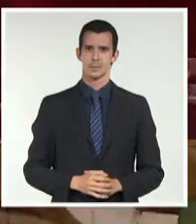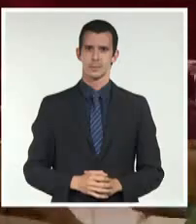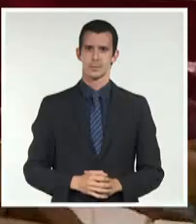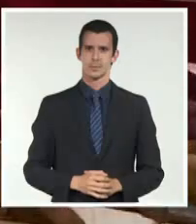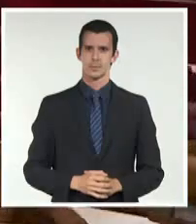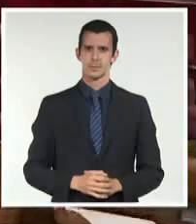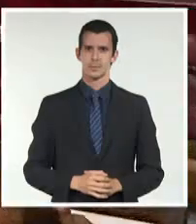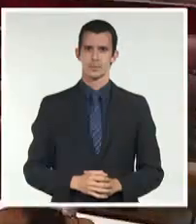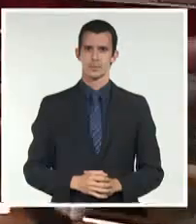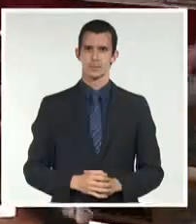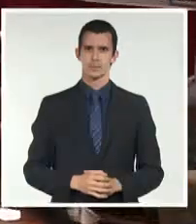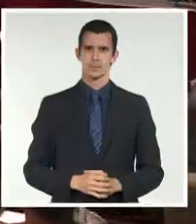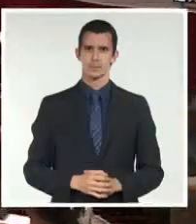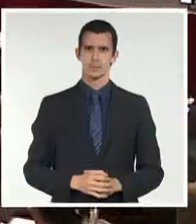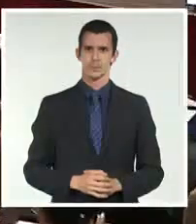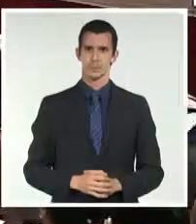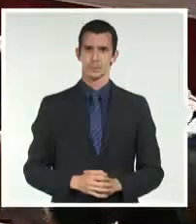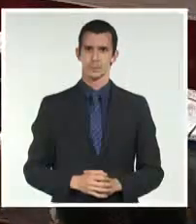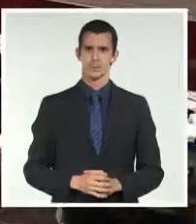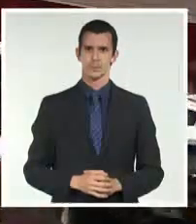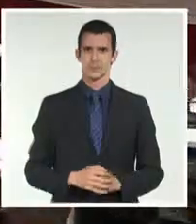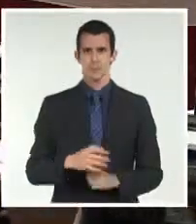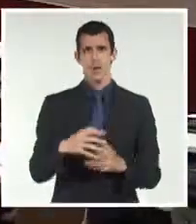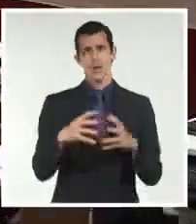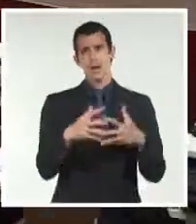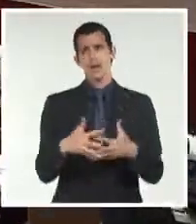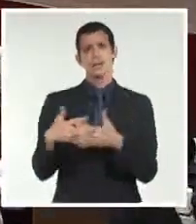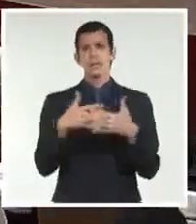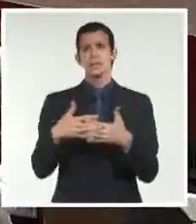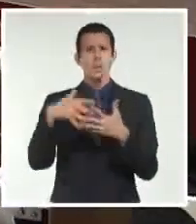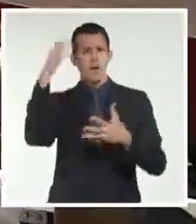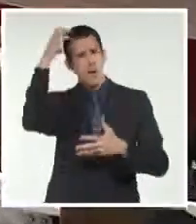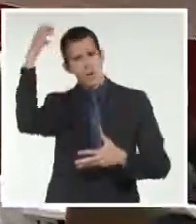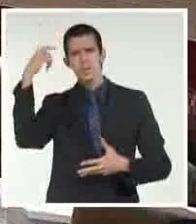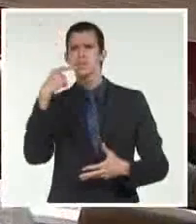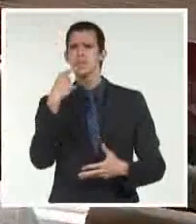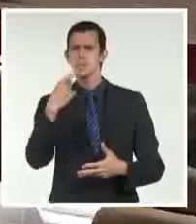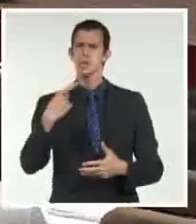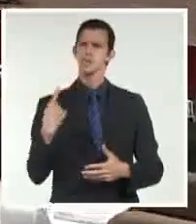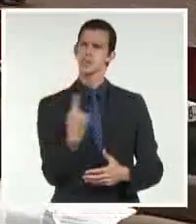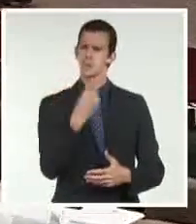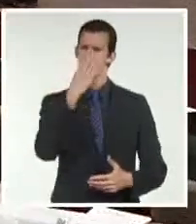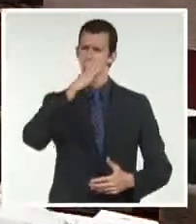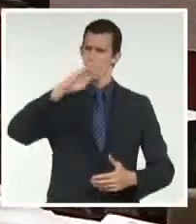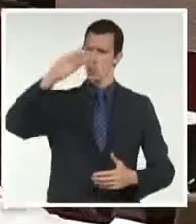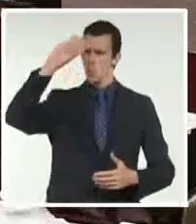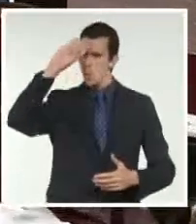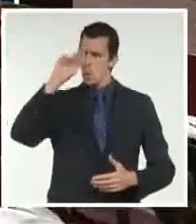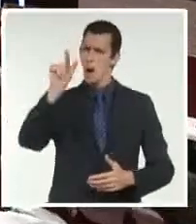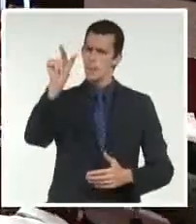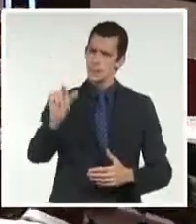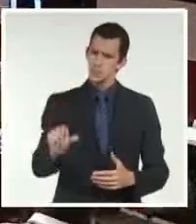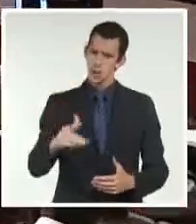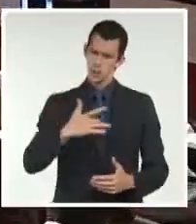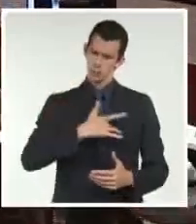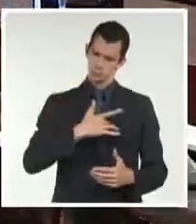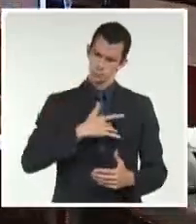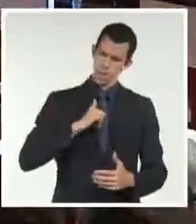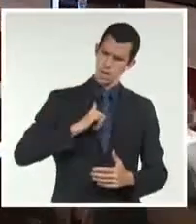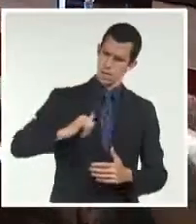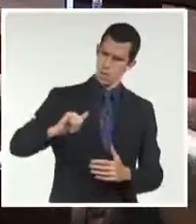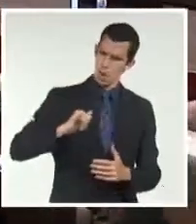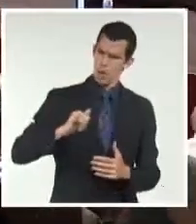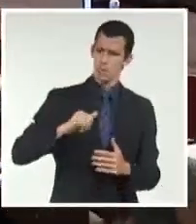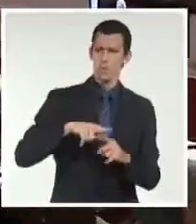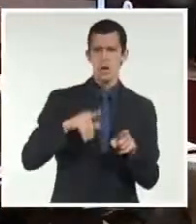gangsteril con el universo de las personas de origen cubano que residen en los Estados Unidos. Una parte importante del cual